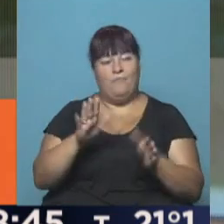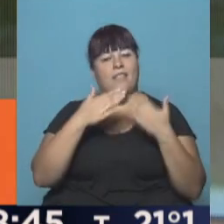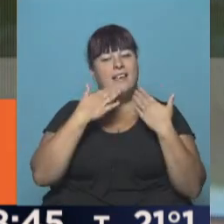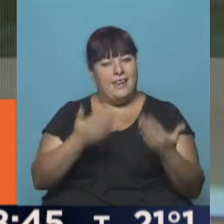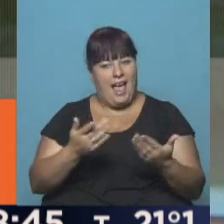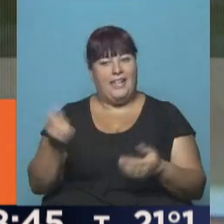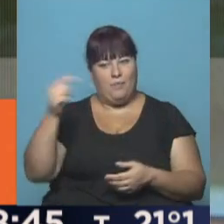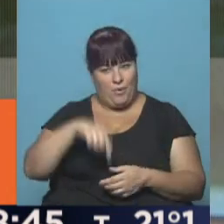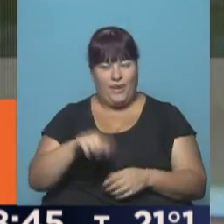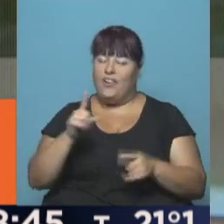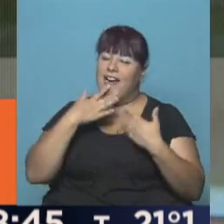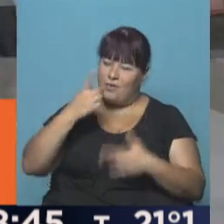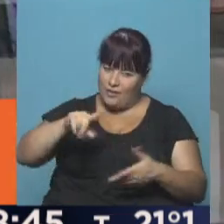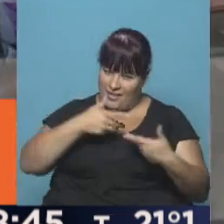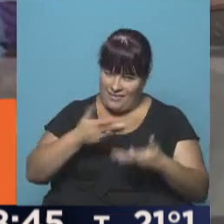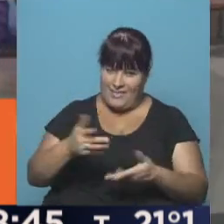gracias